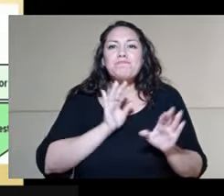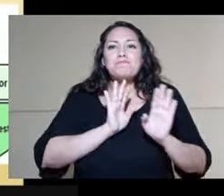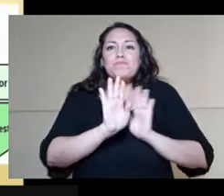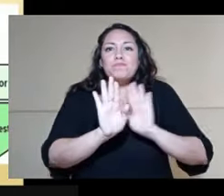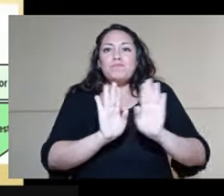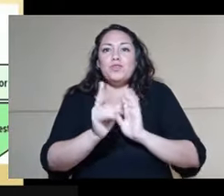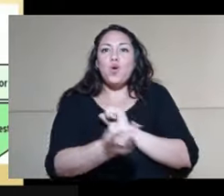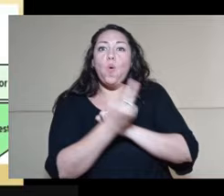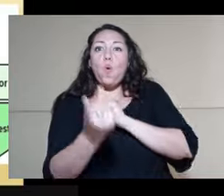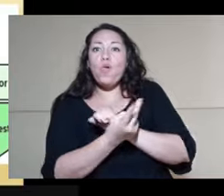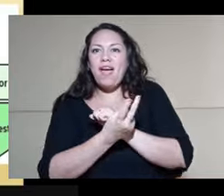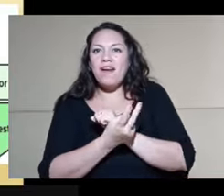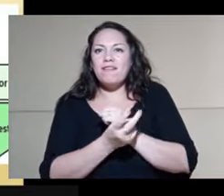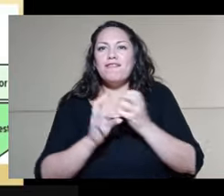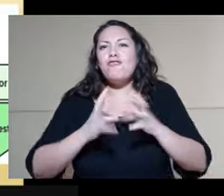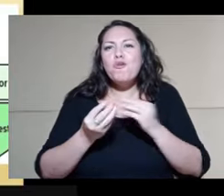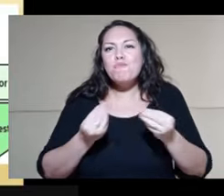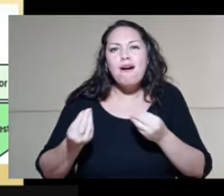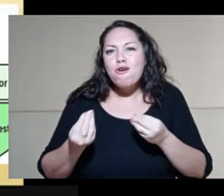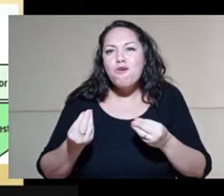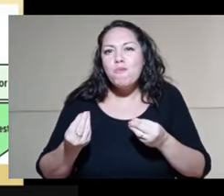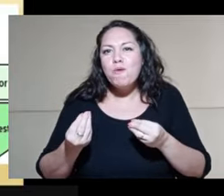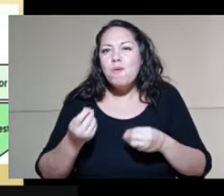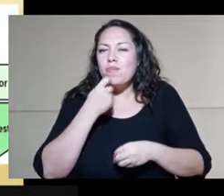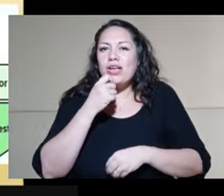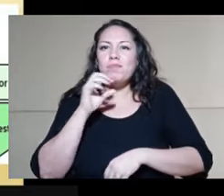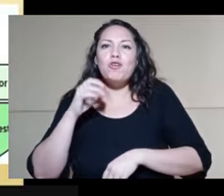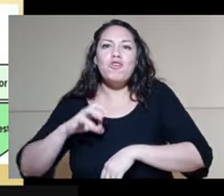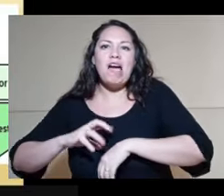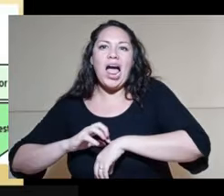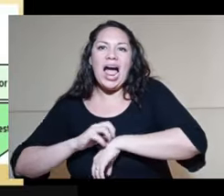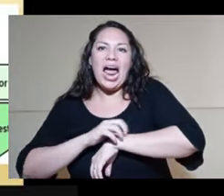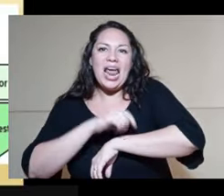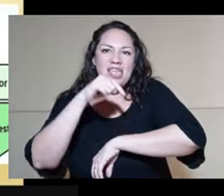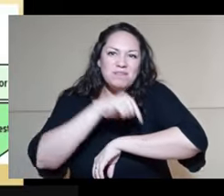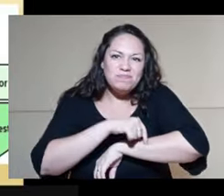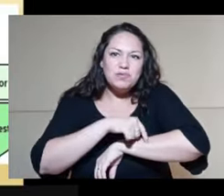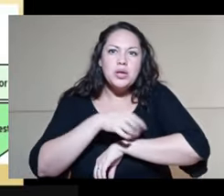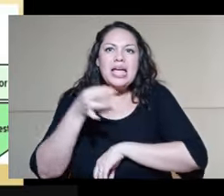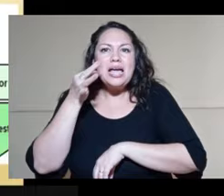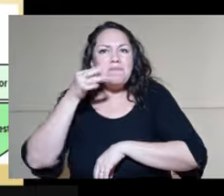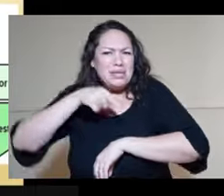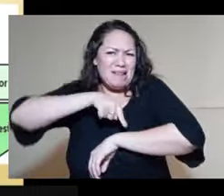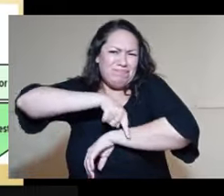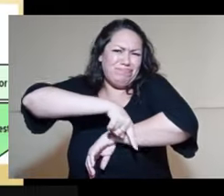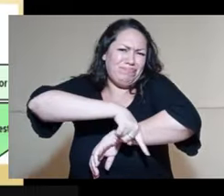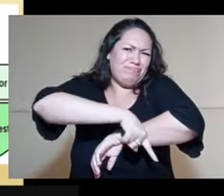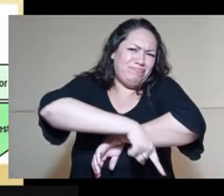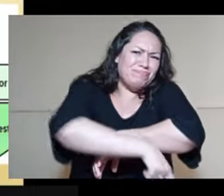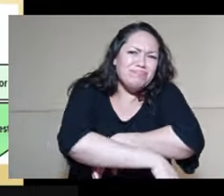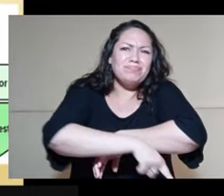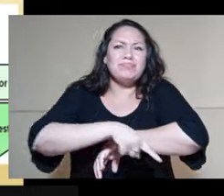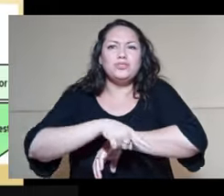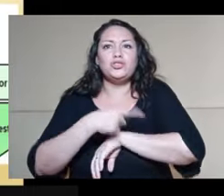aleje de esa fuente y me proteja. Porque si no, ¿sí? La araña me va a picar, el clavo se me va a seguir